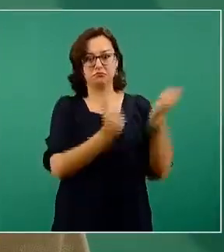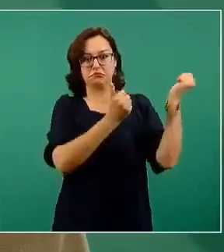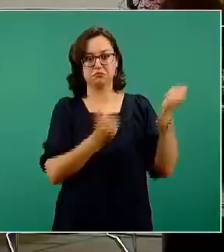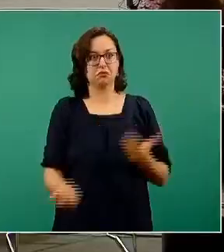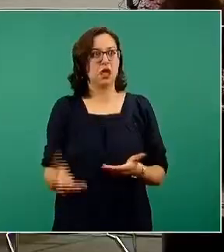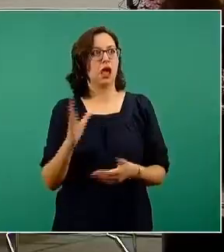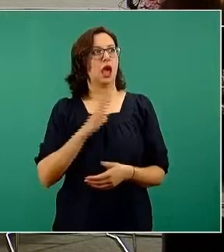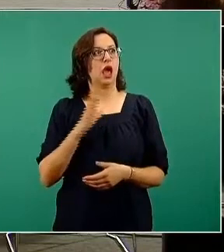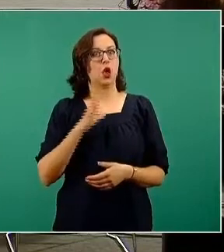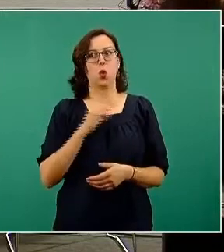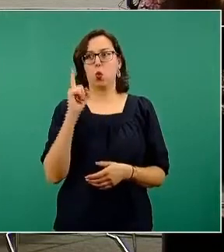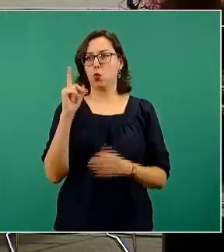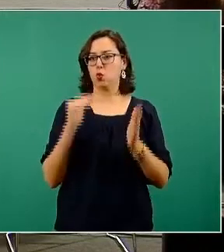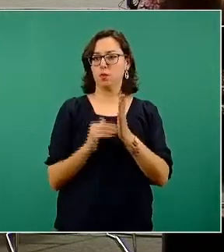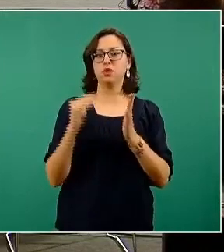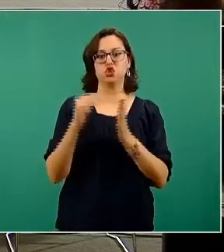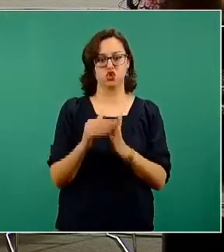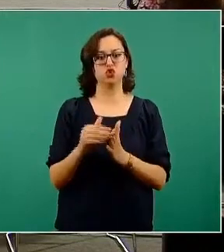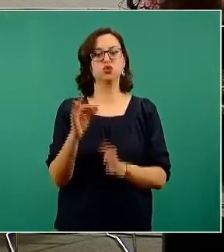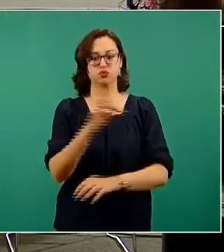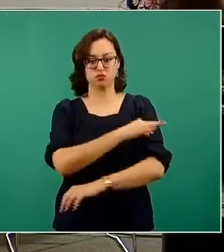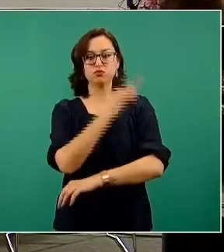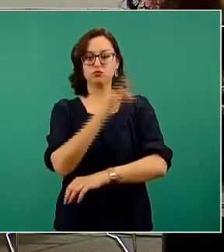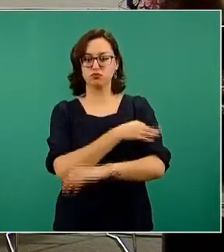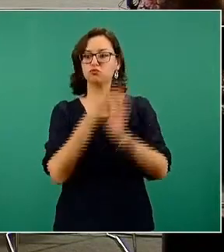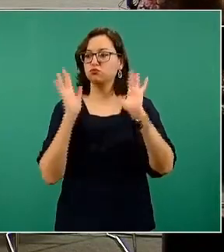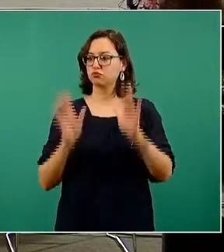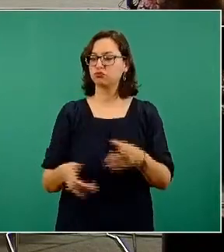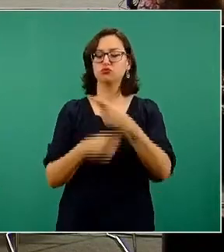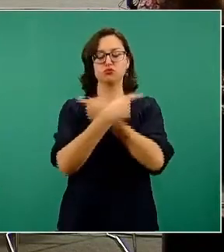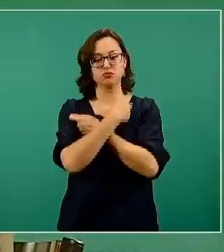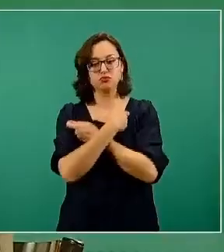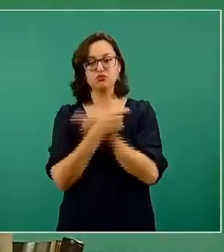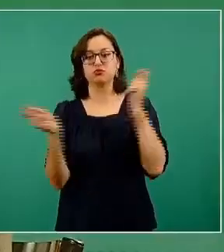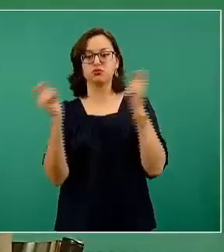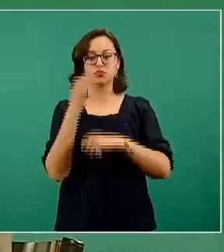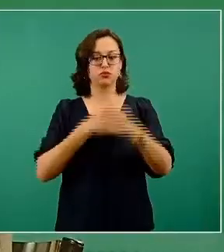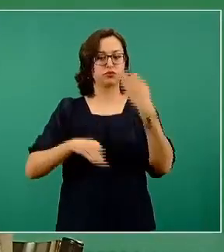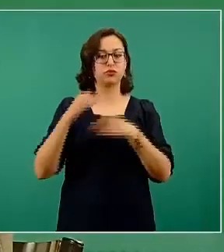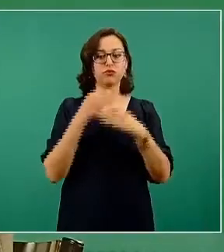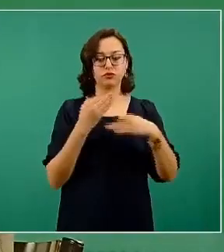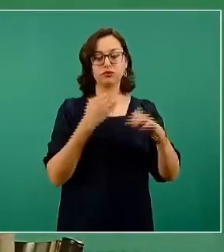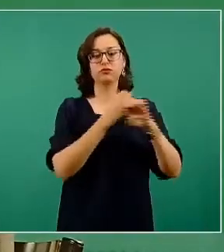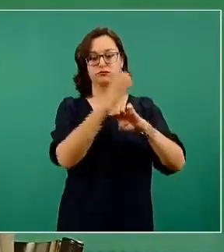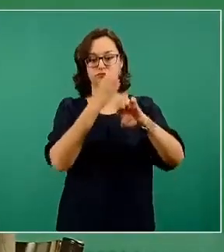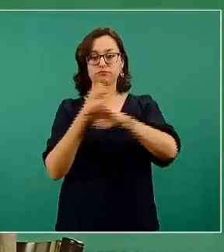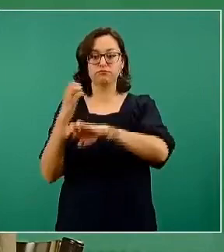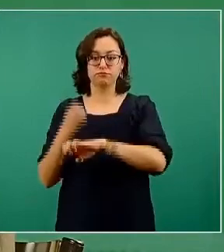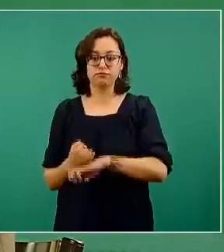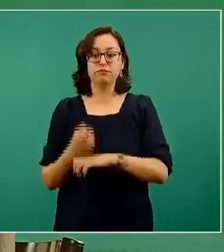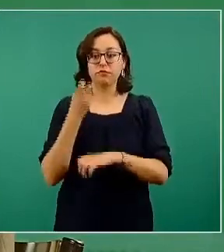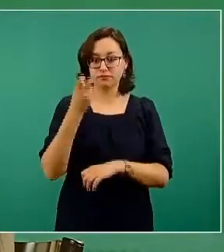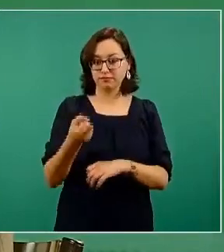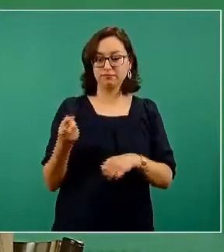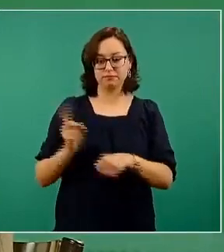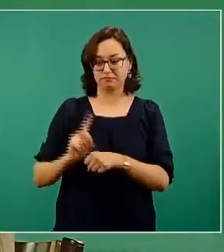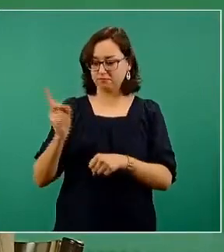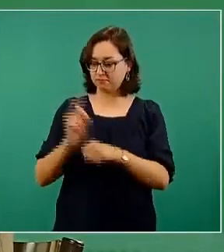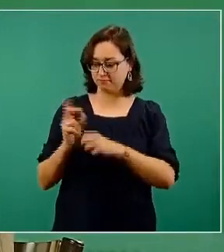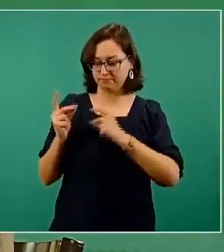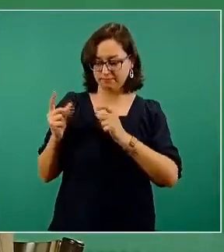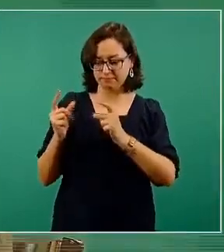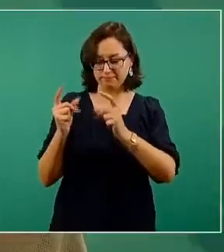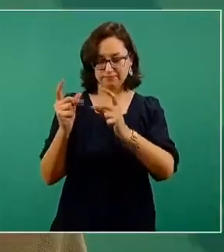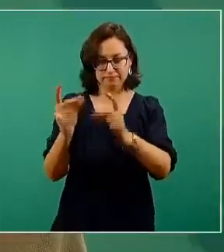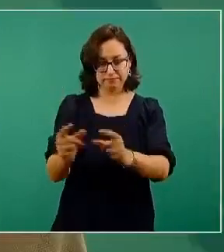de 1 millón de vacunas distribuidas en todas las entidades. Entonces, por eso esperamos que los volúmenes diarios